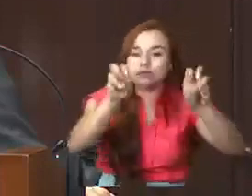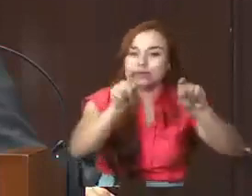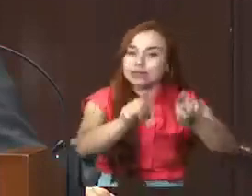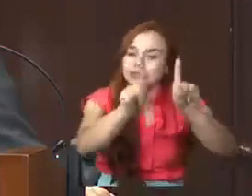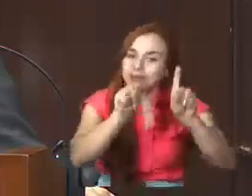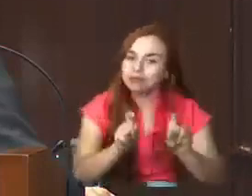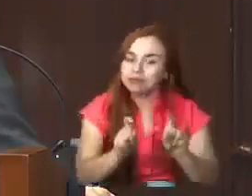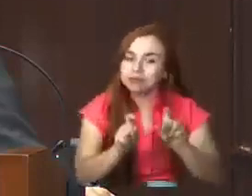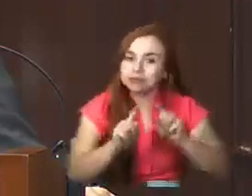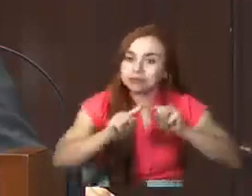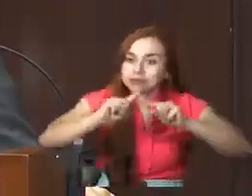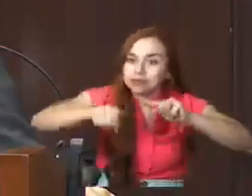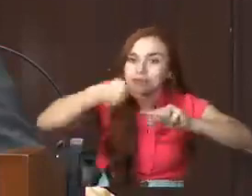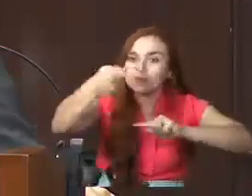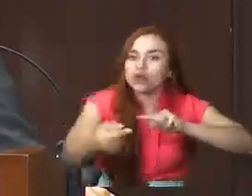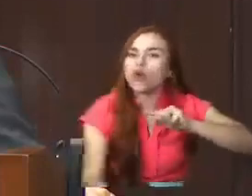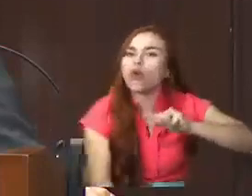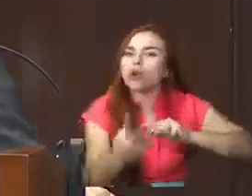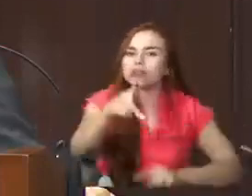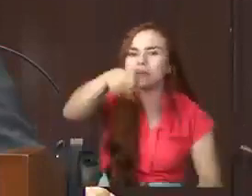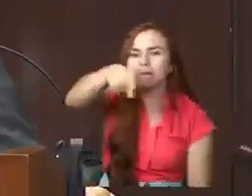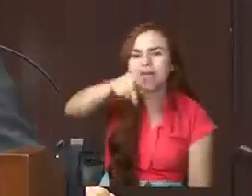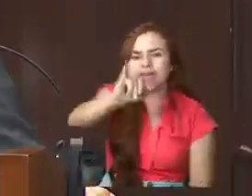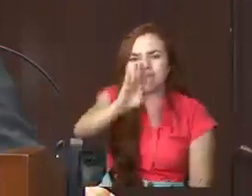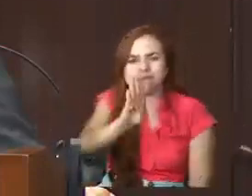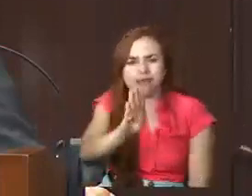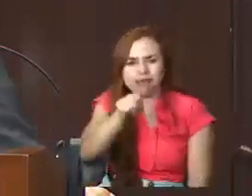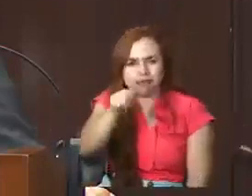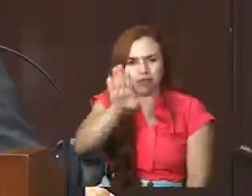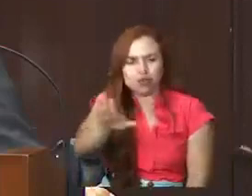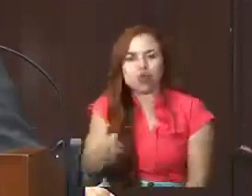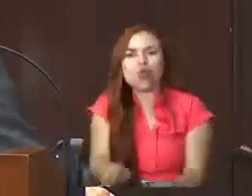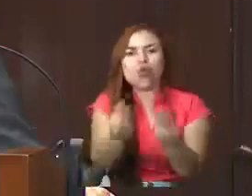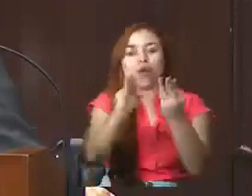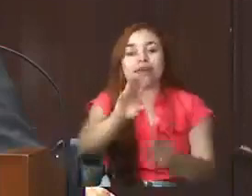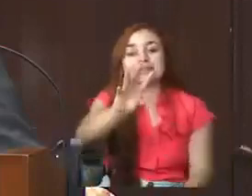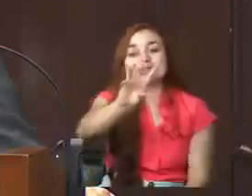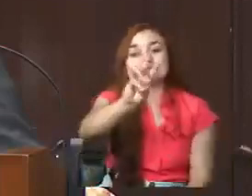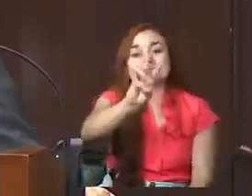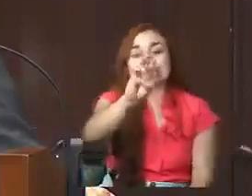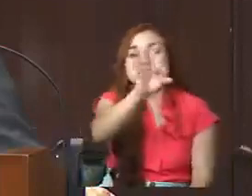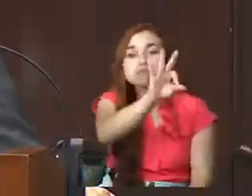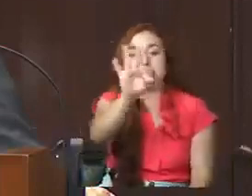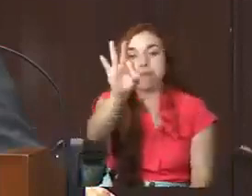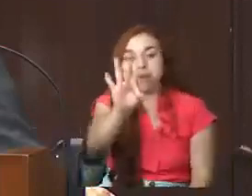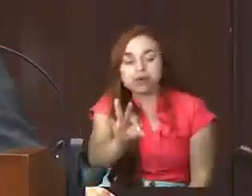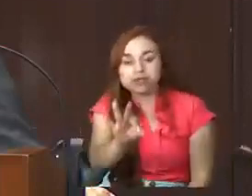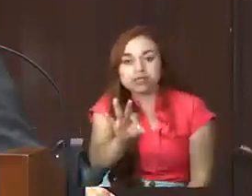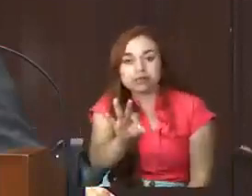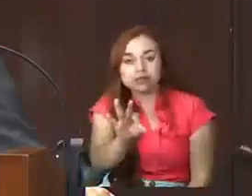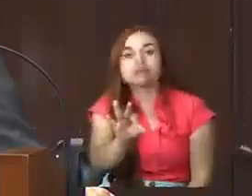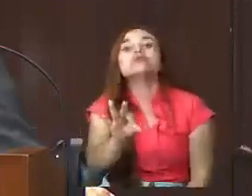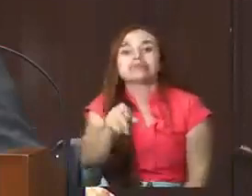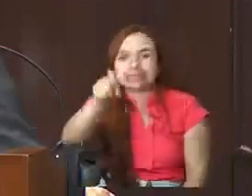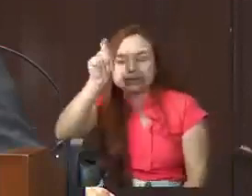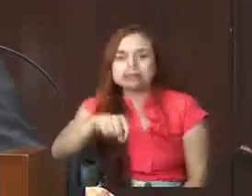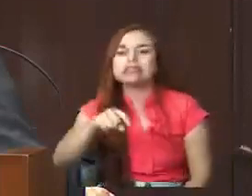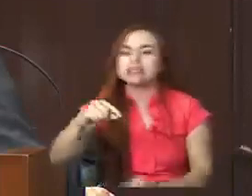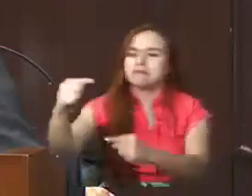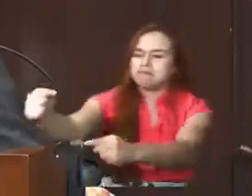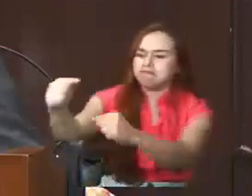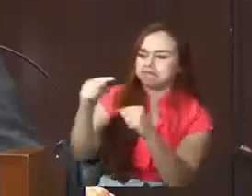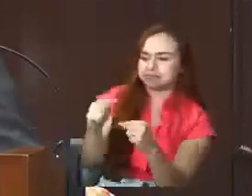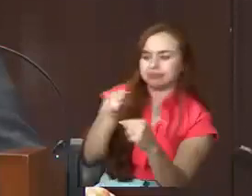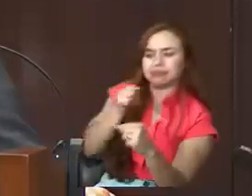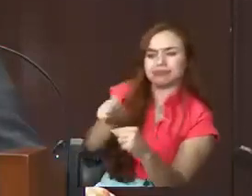del Producto Interno Bruto del año 2022, y a partir del 24 el gasto público